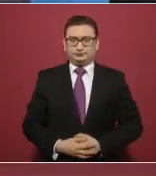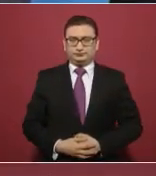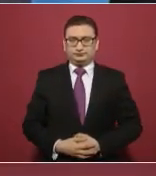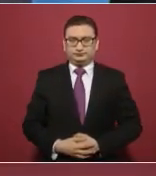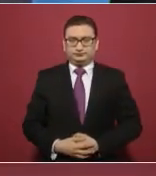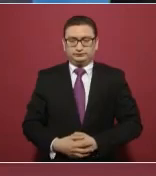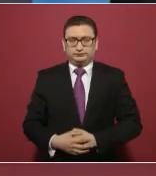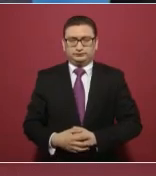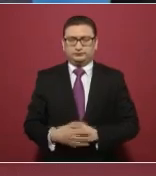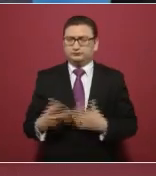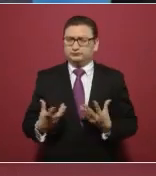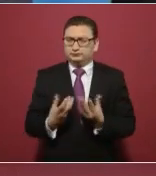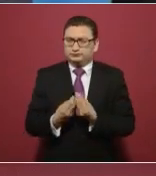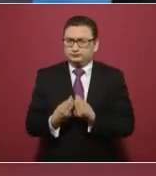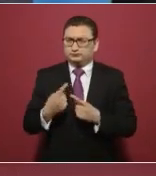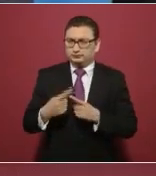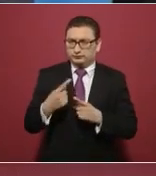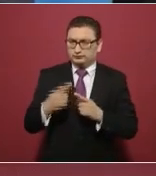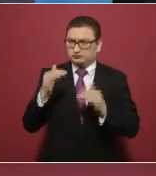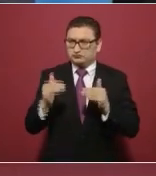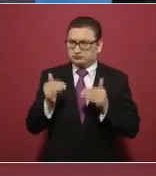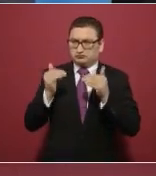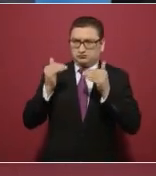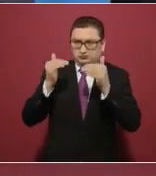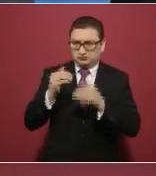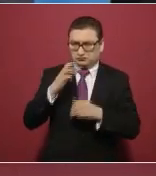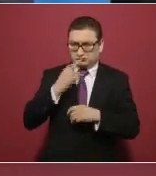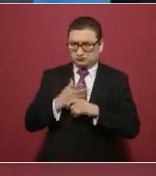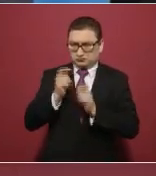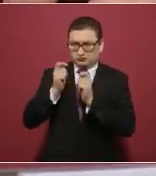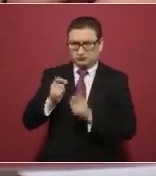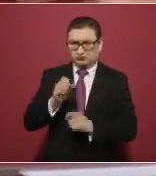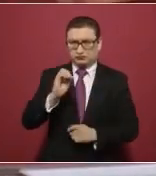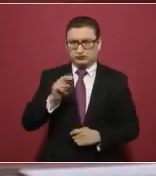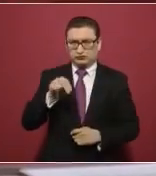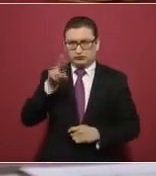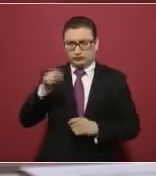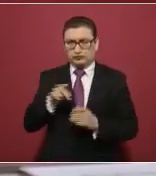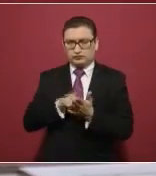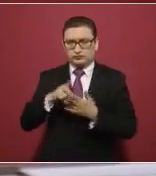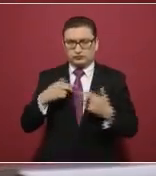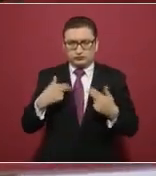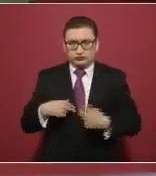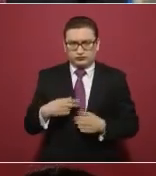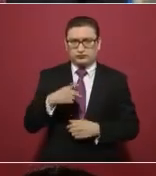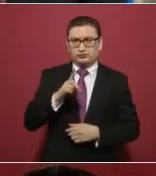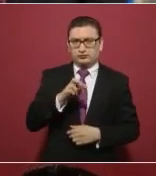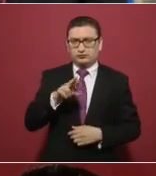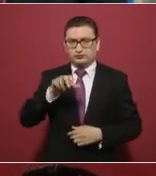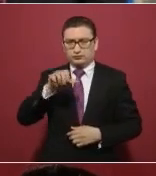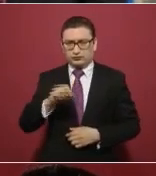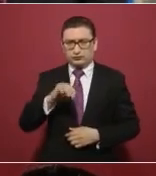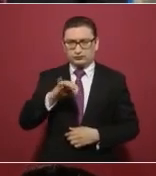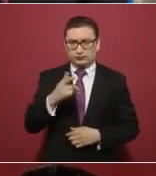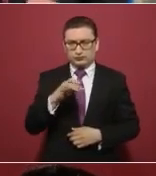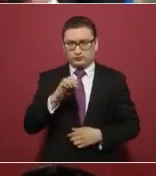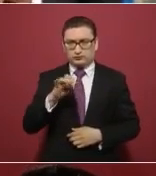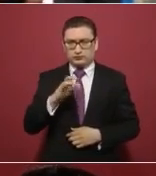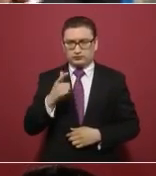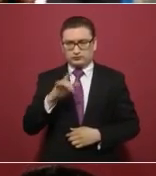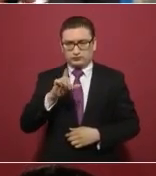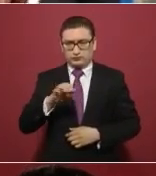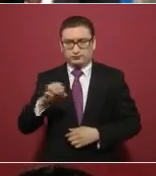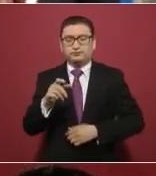Lo acompañan la alta comisionada de las Naciones Unidas para los Derechos Humanos, doctora Michelle Bachelet.